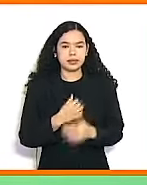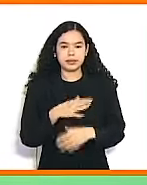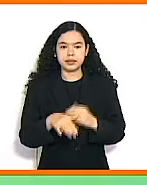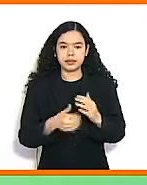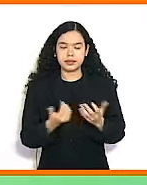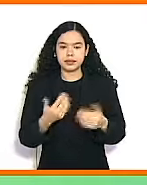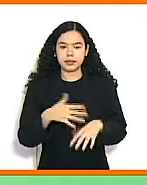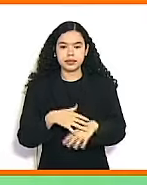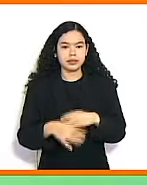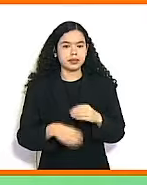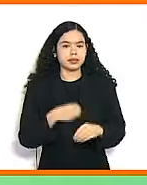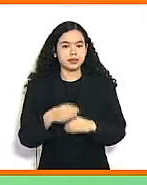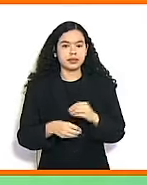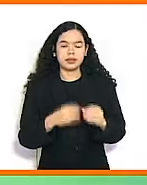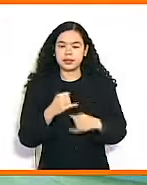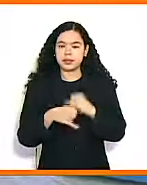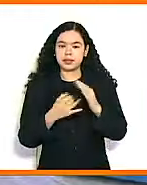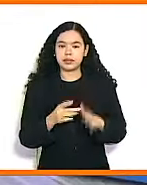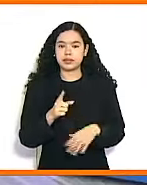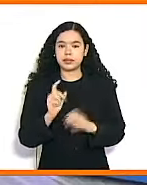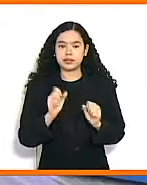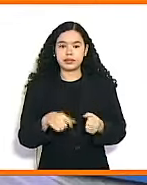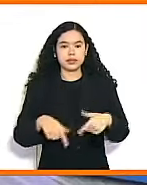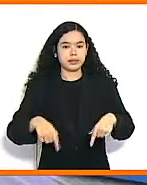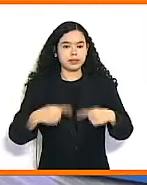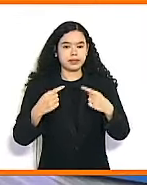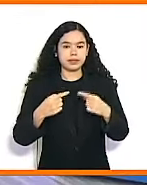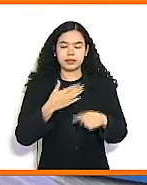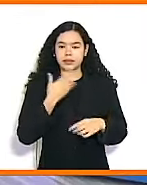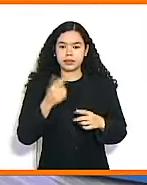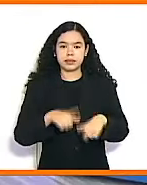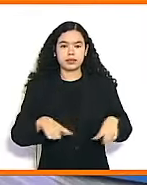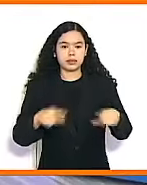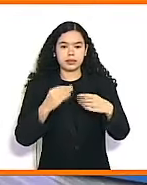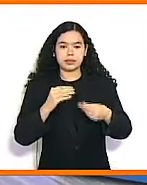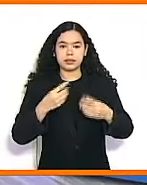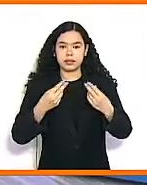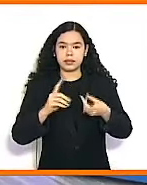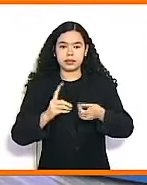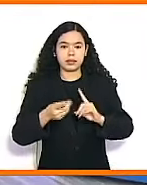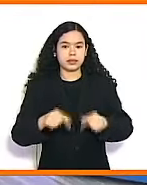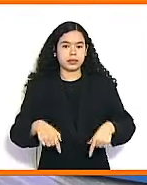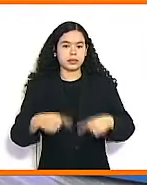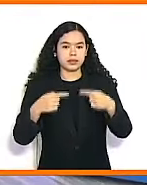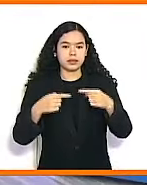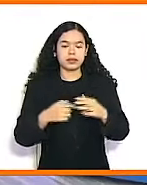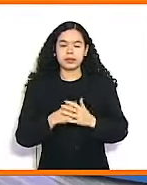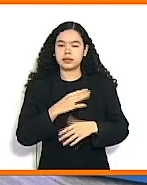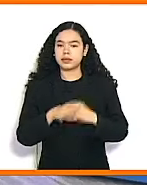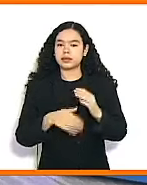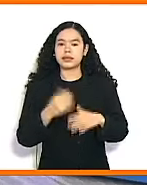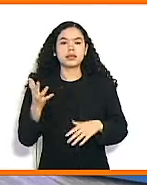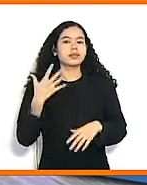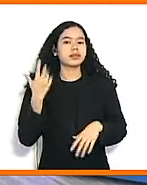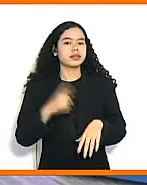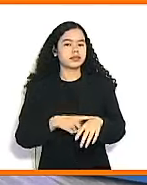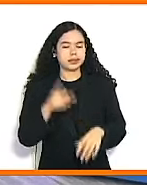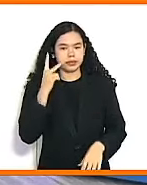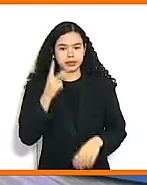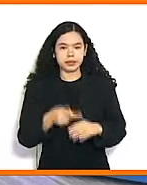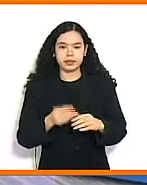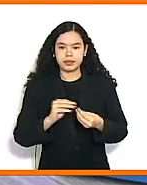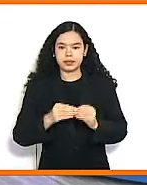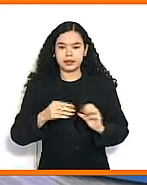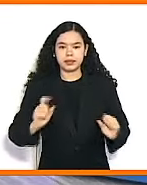mientras estas se mezclan, jugador, realiza tus apuestas en tu casa de apuestas deportiva Apostemos. Y es así como daremos a conocer tu primer